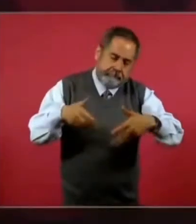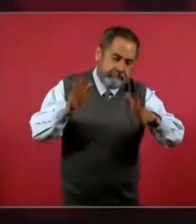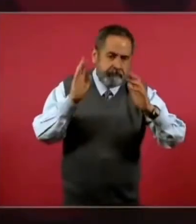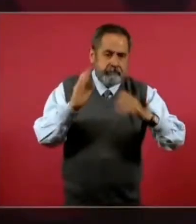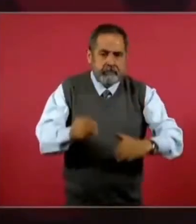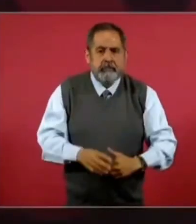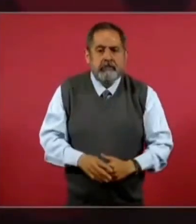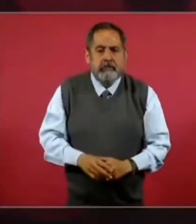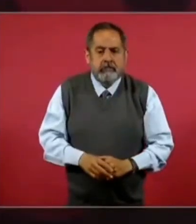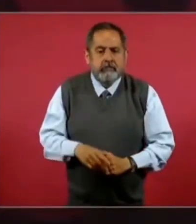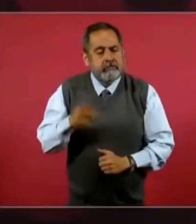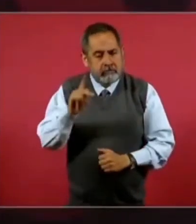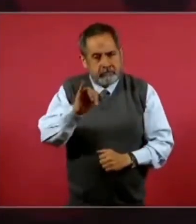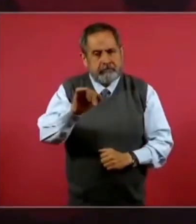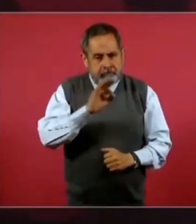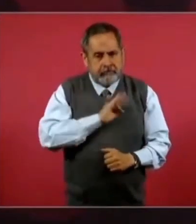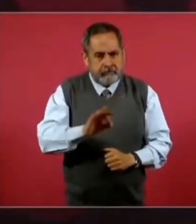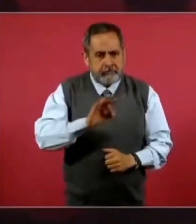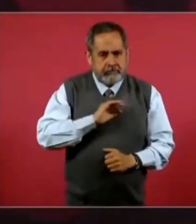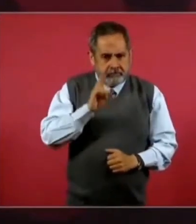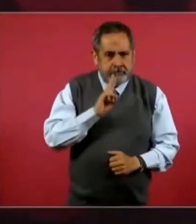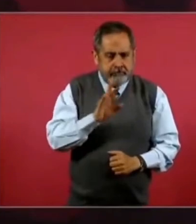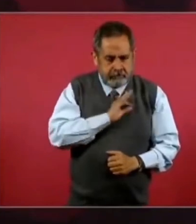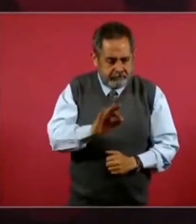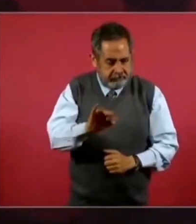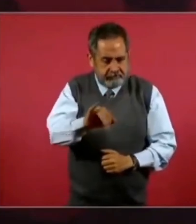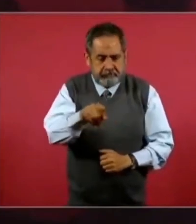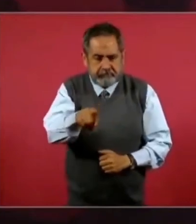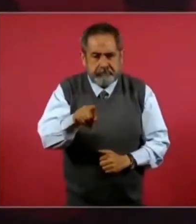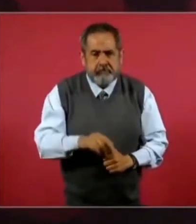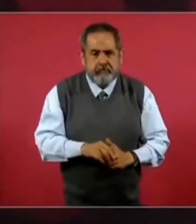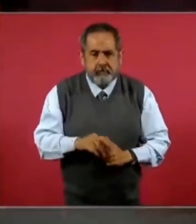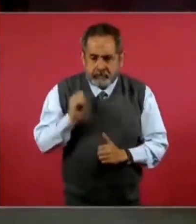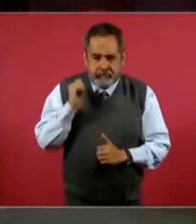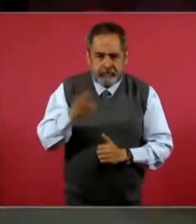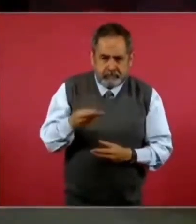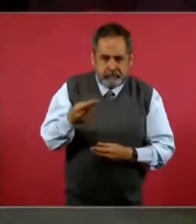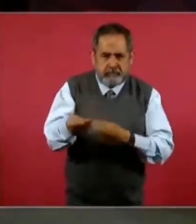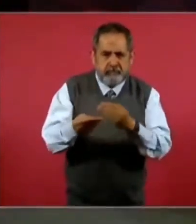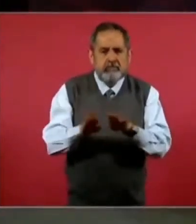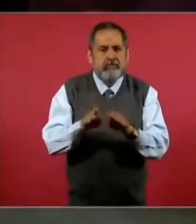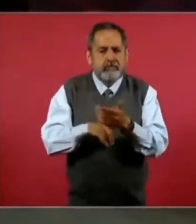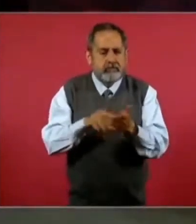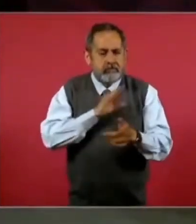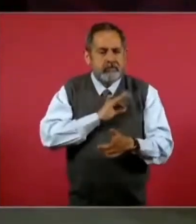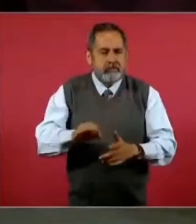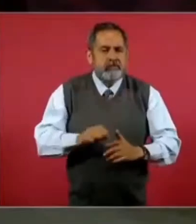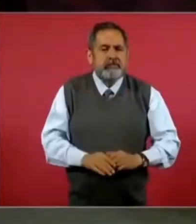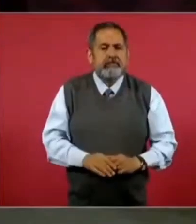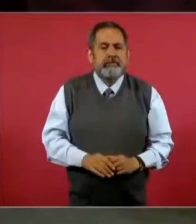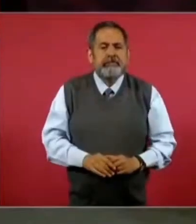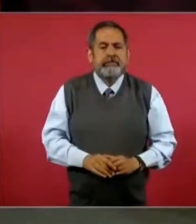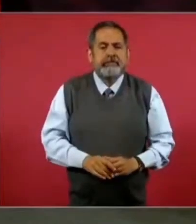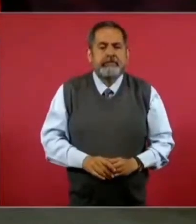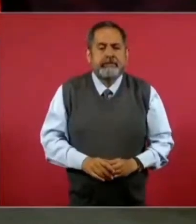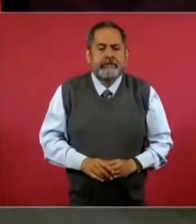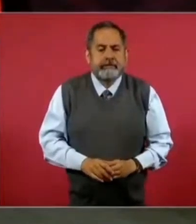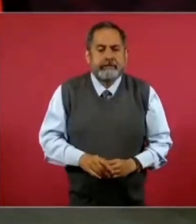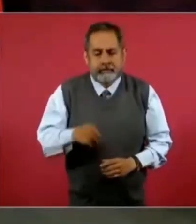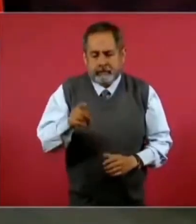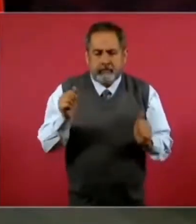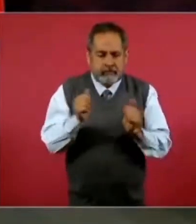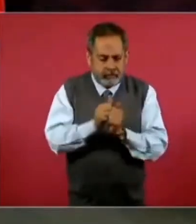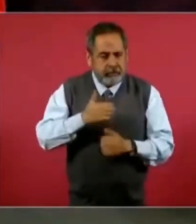dinero pero sí podemos este hacer este